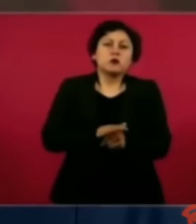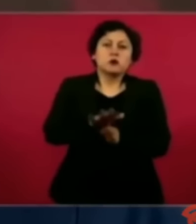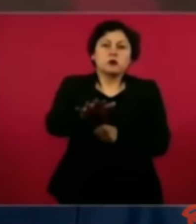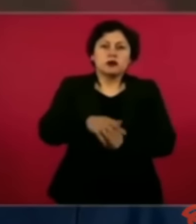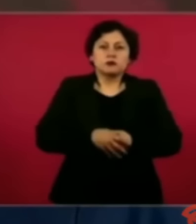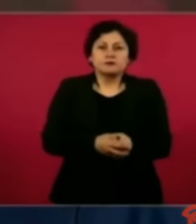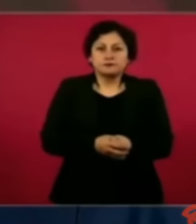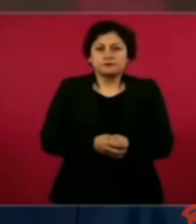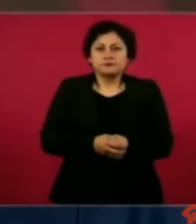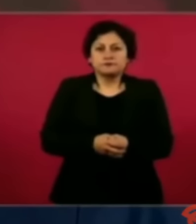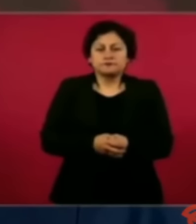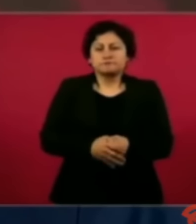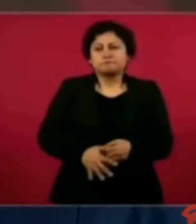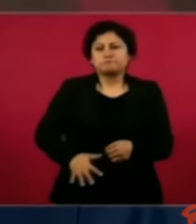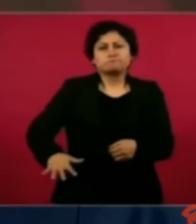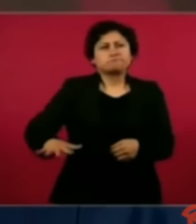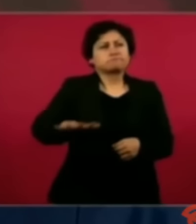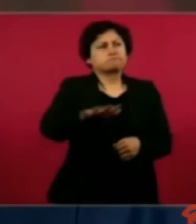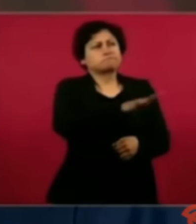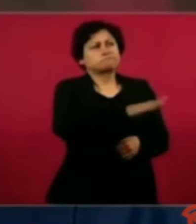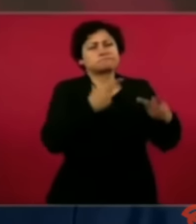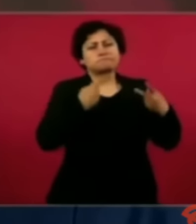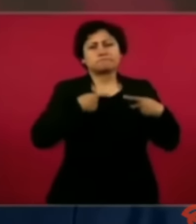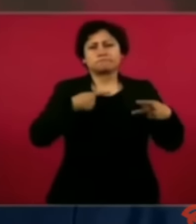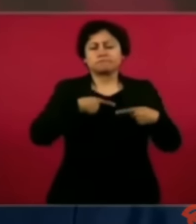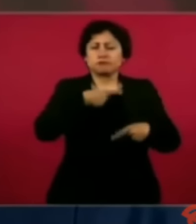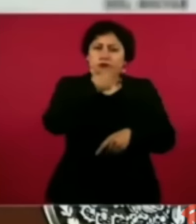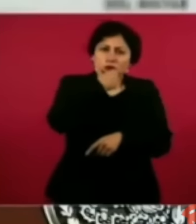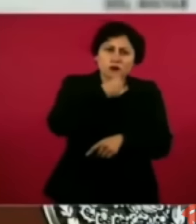de millones de mexicanos, de mujeres y hombres,